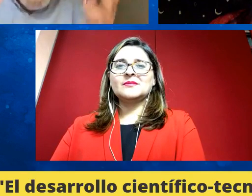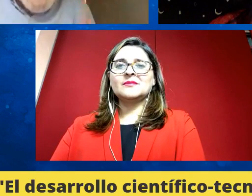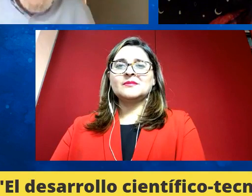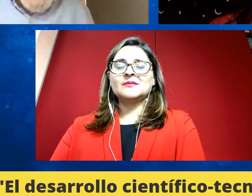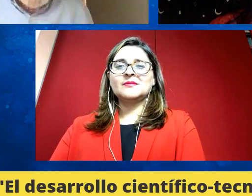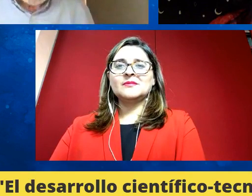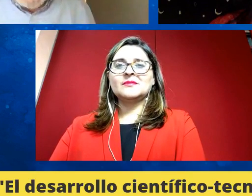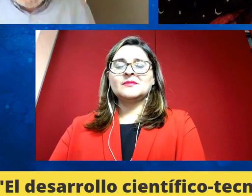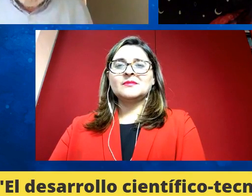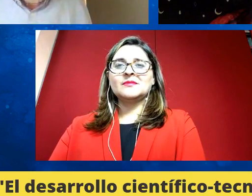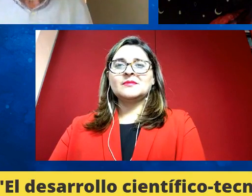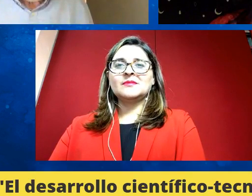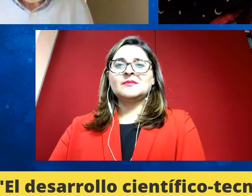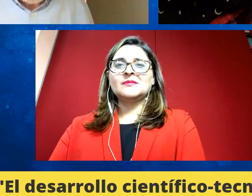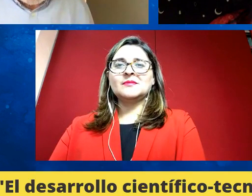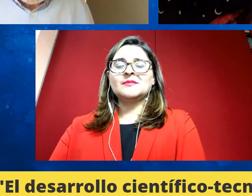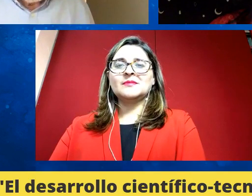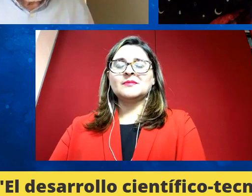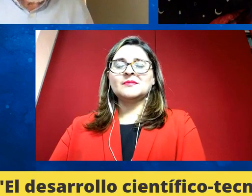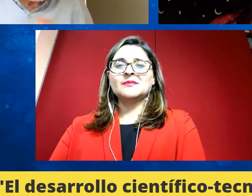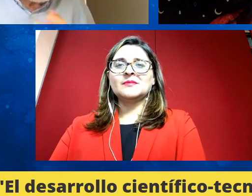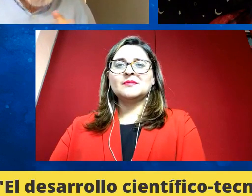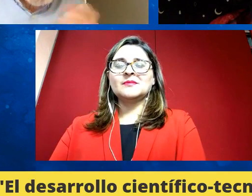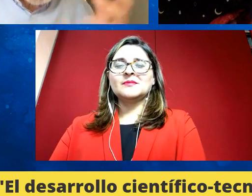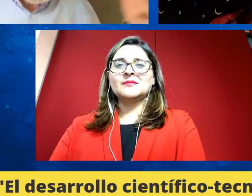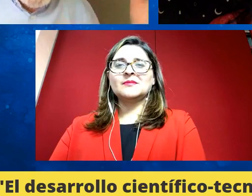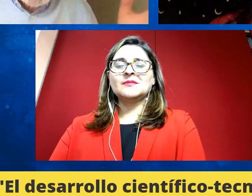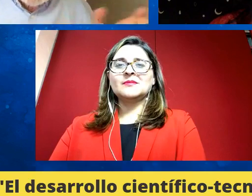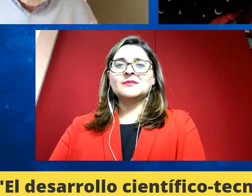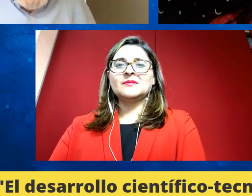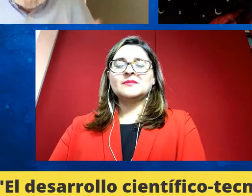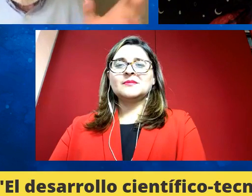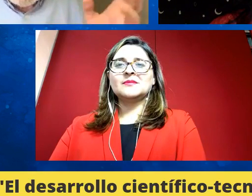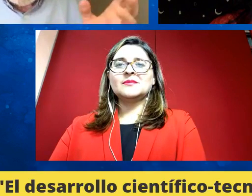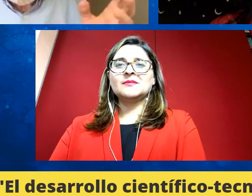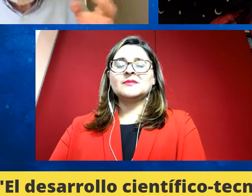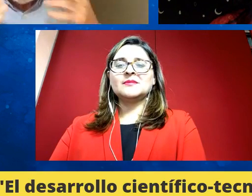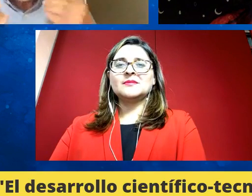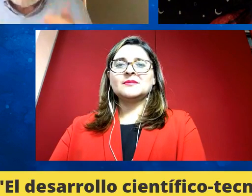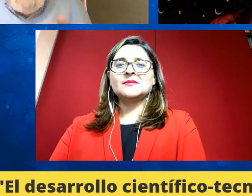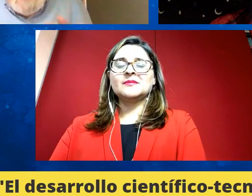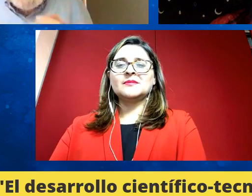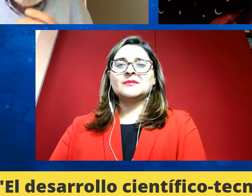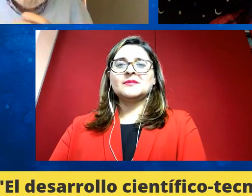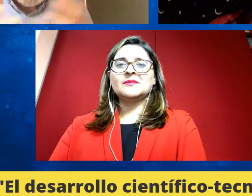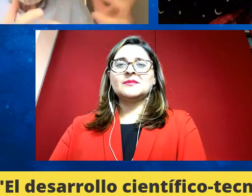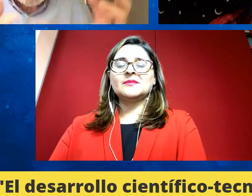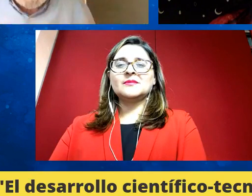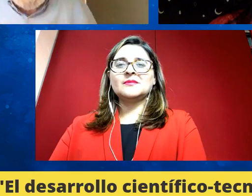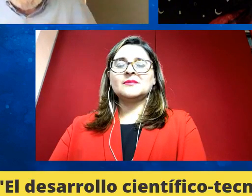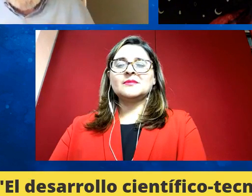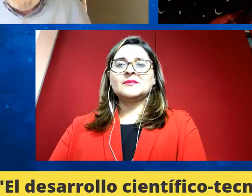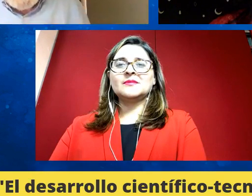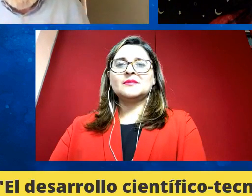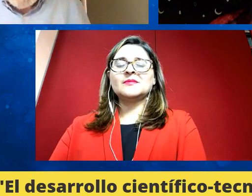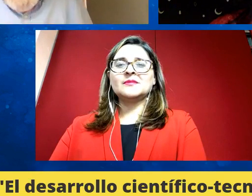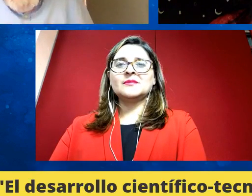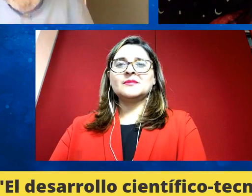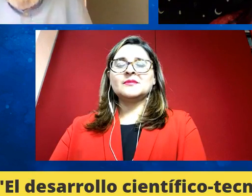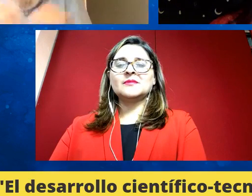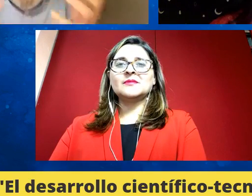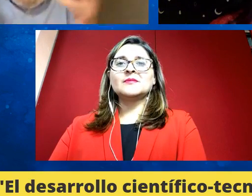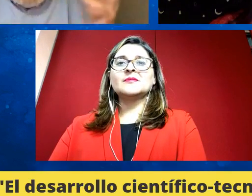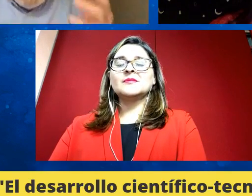puede seguirse quejando eternamente. No, es que de la alcaldía no me han traído esto, mire, estoy pasando frío porque no me han traído nada.